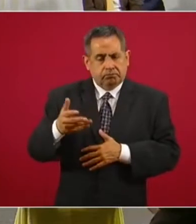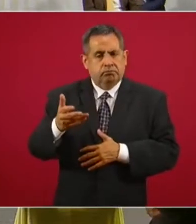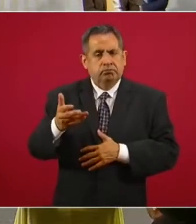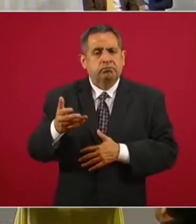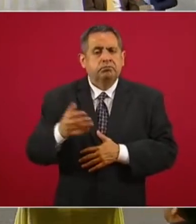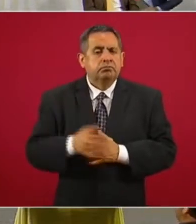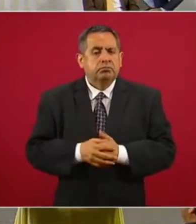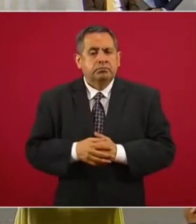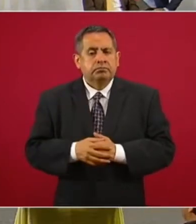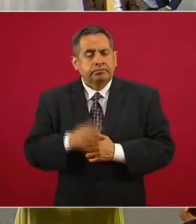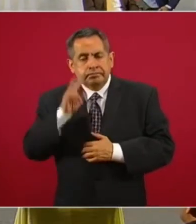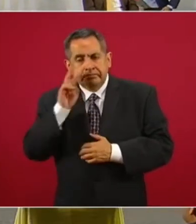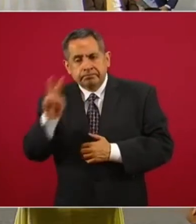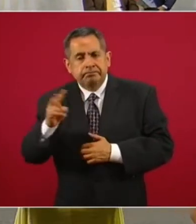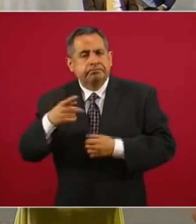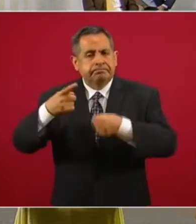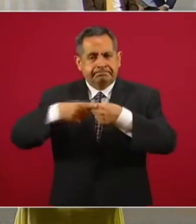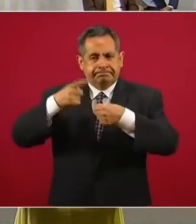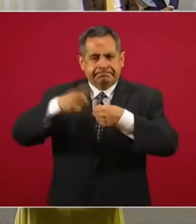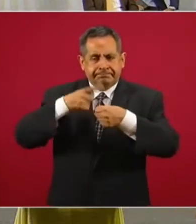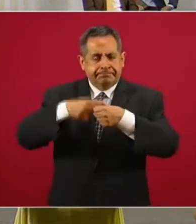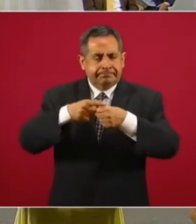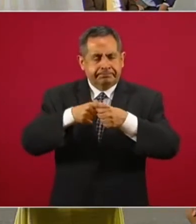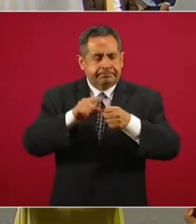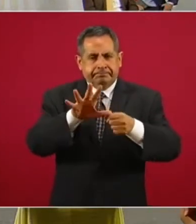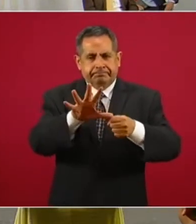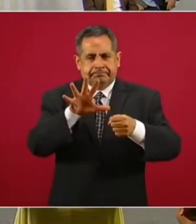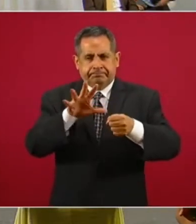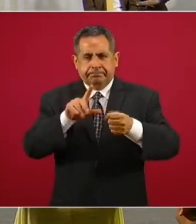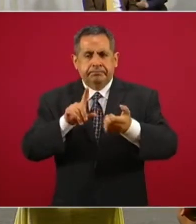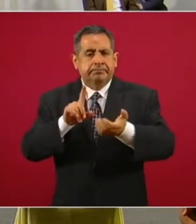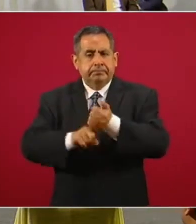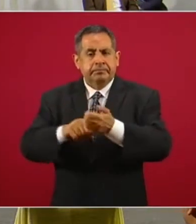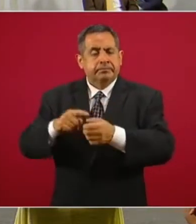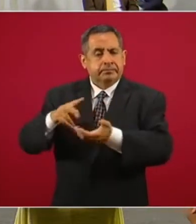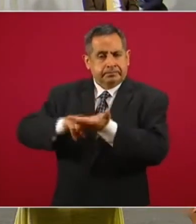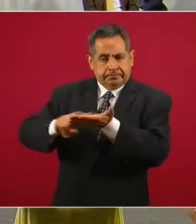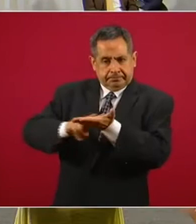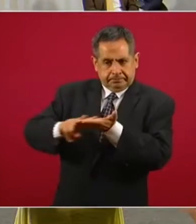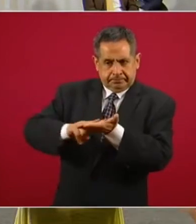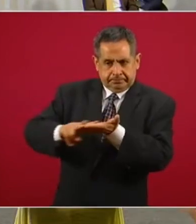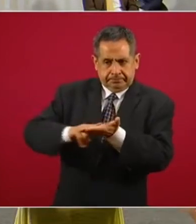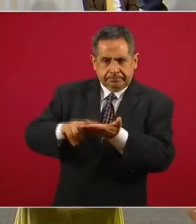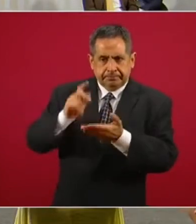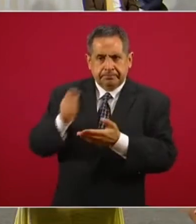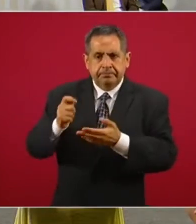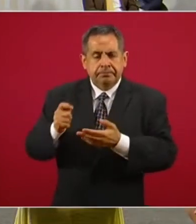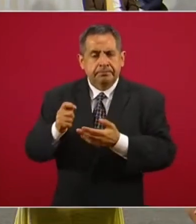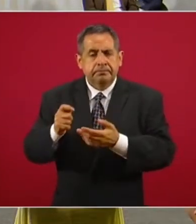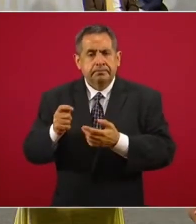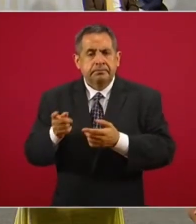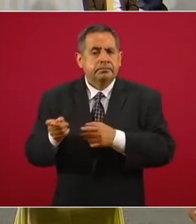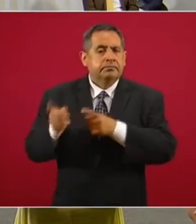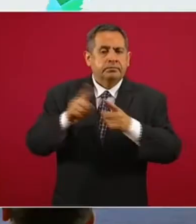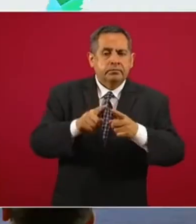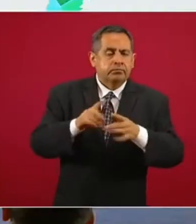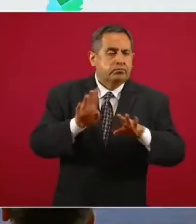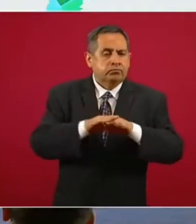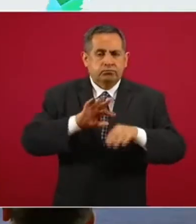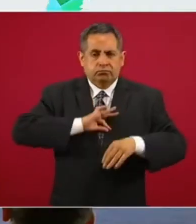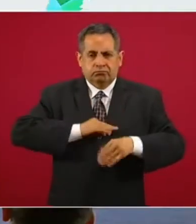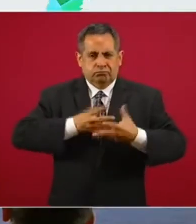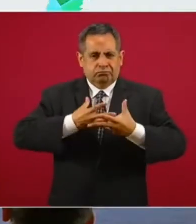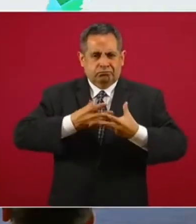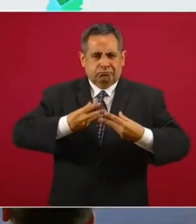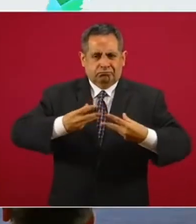y se ve en un patrón de colores, de intensidad, de color verde, la intensidad de la transmisión. ¿Cómo